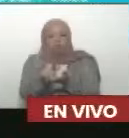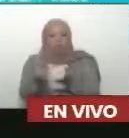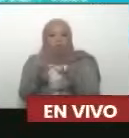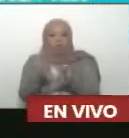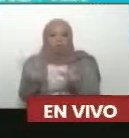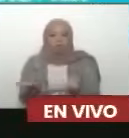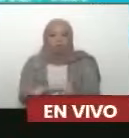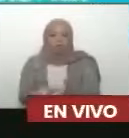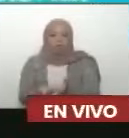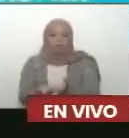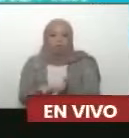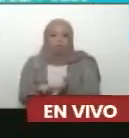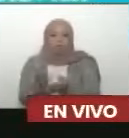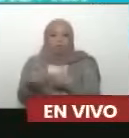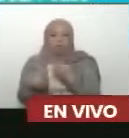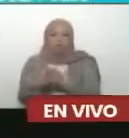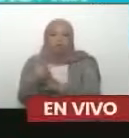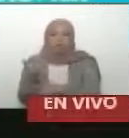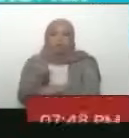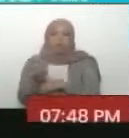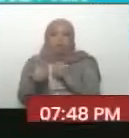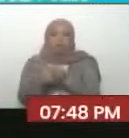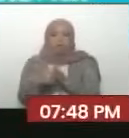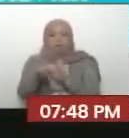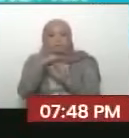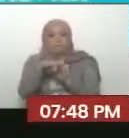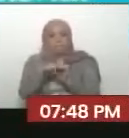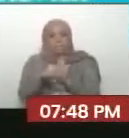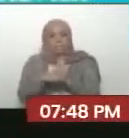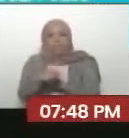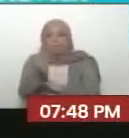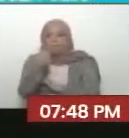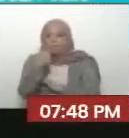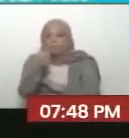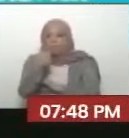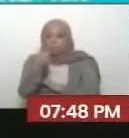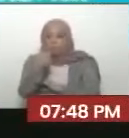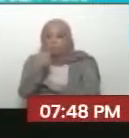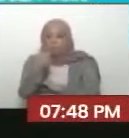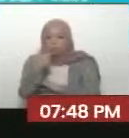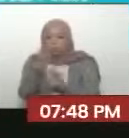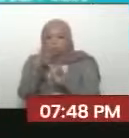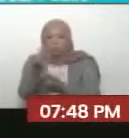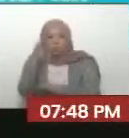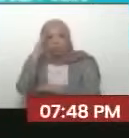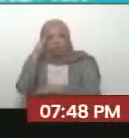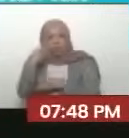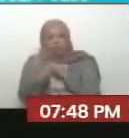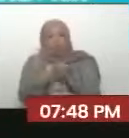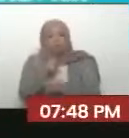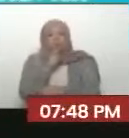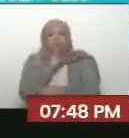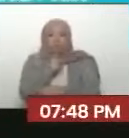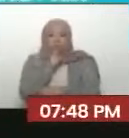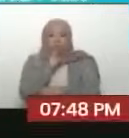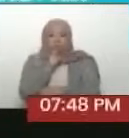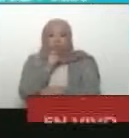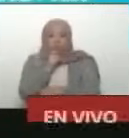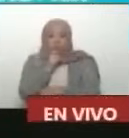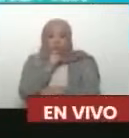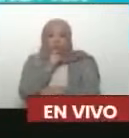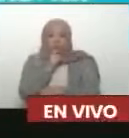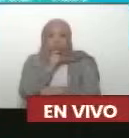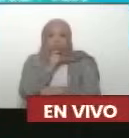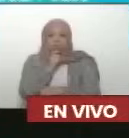mundo, para que a Venezuela no llegaran las medicinas. Miren, ustedes no saben lo que nosotros paríamos. Primero por las